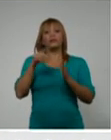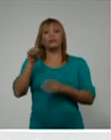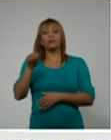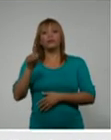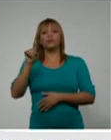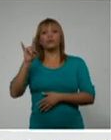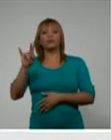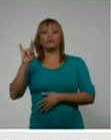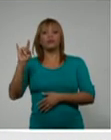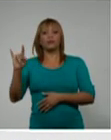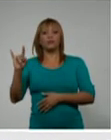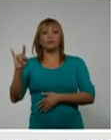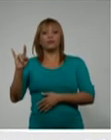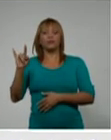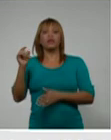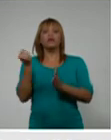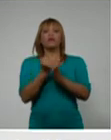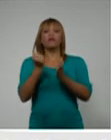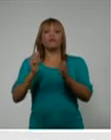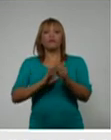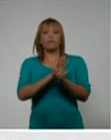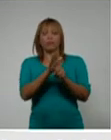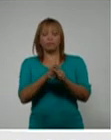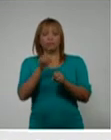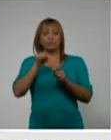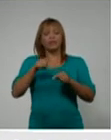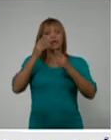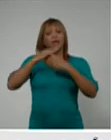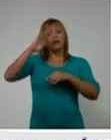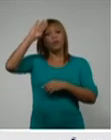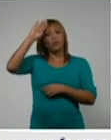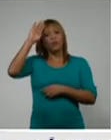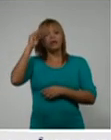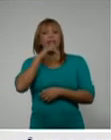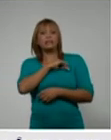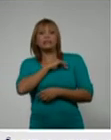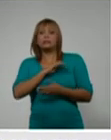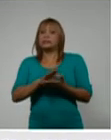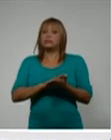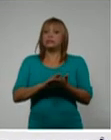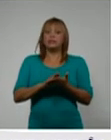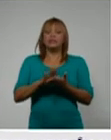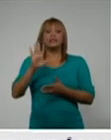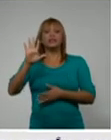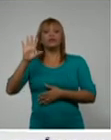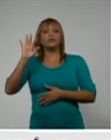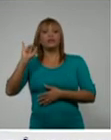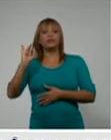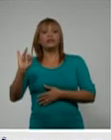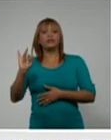2.199 confirmados en Cuba que no tenían síntomas, que es el